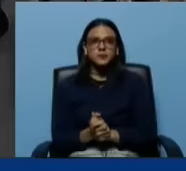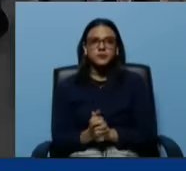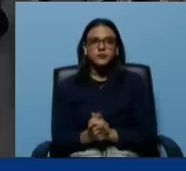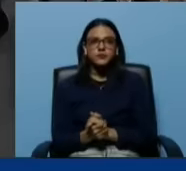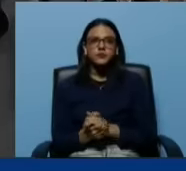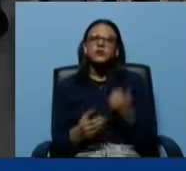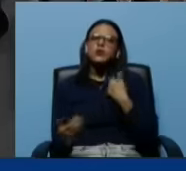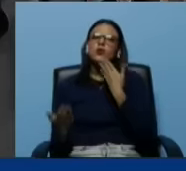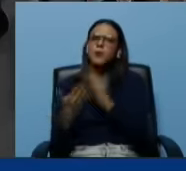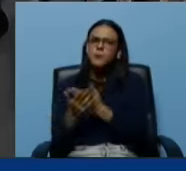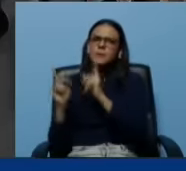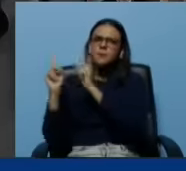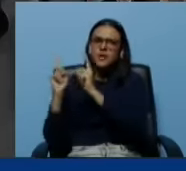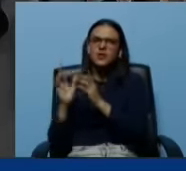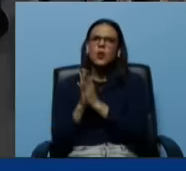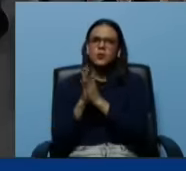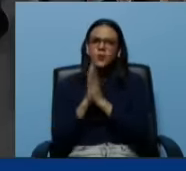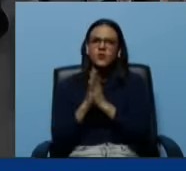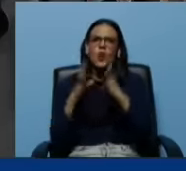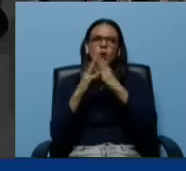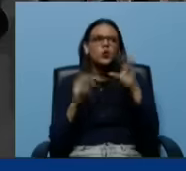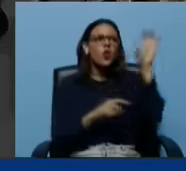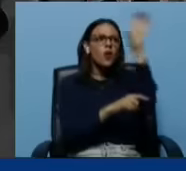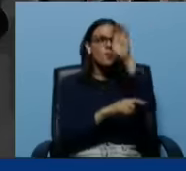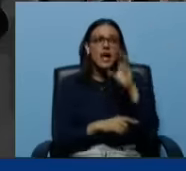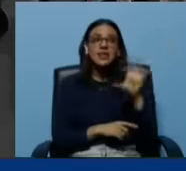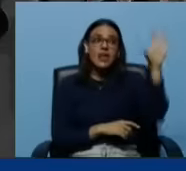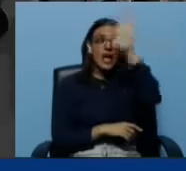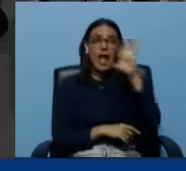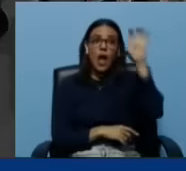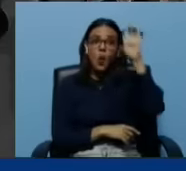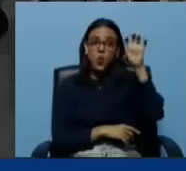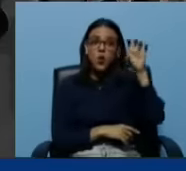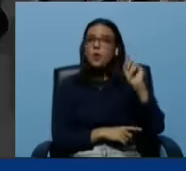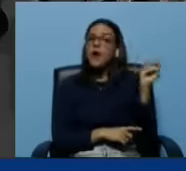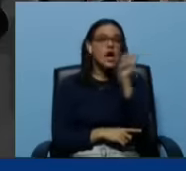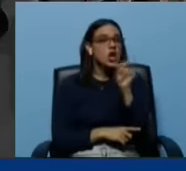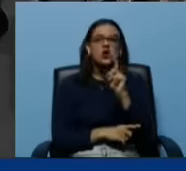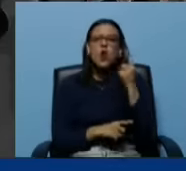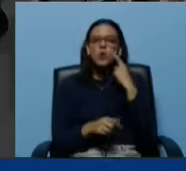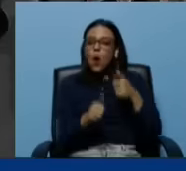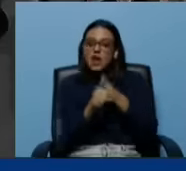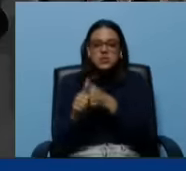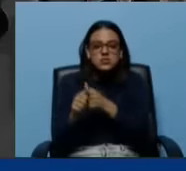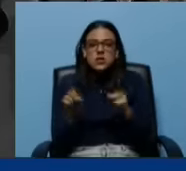Le pido a los países en Europa que no sigan ciegamente